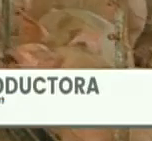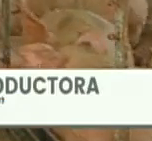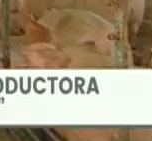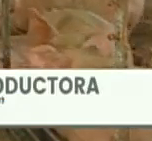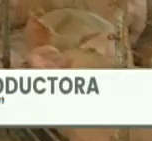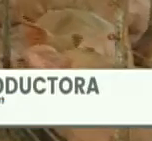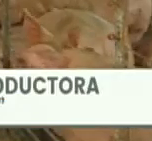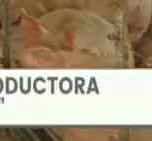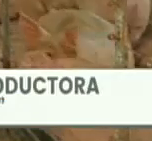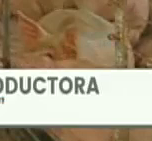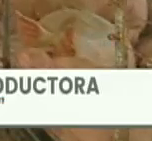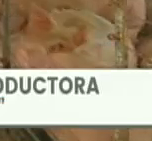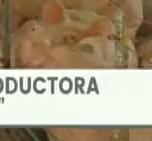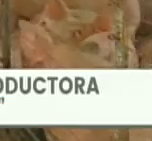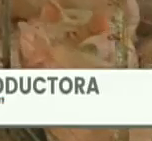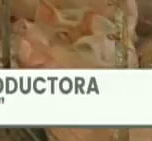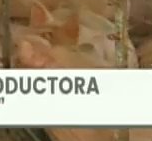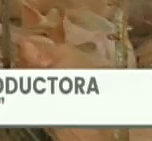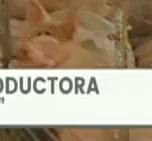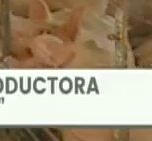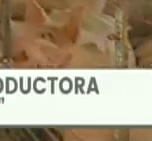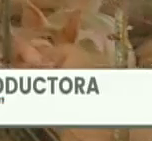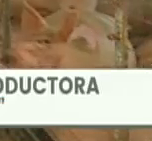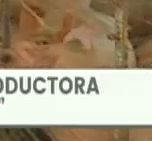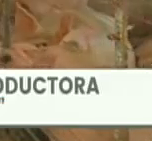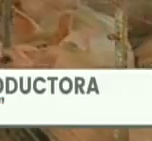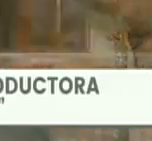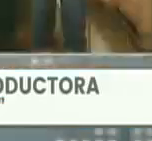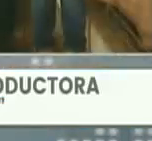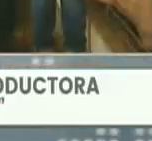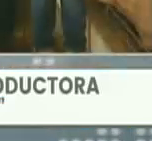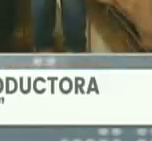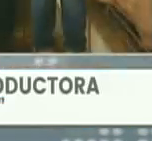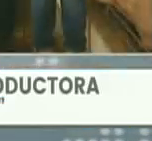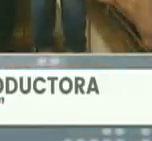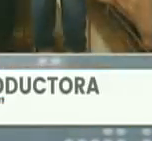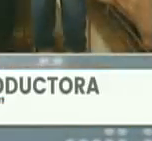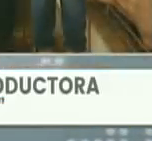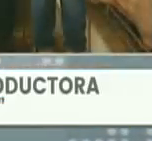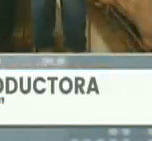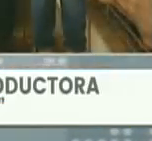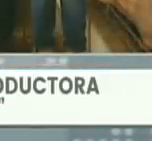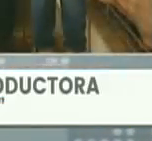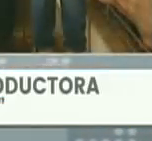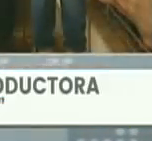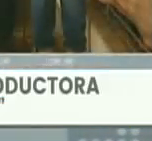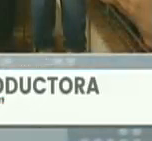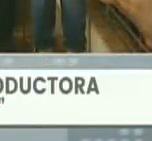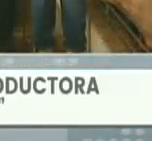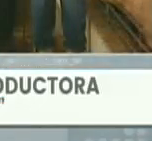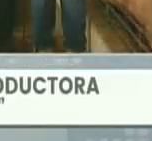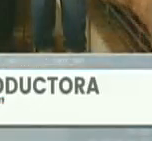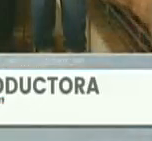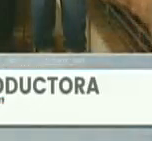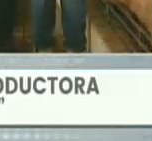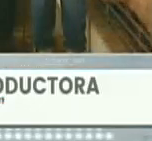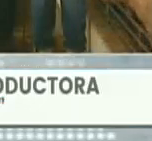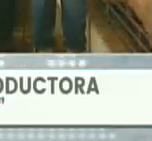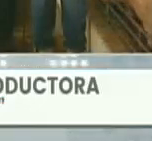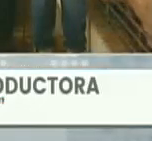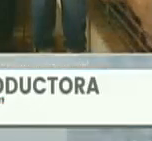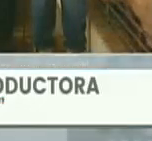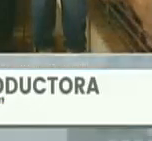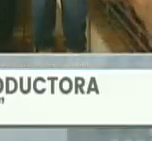en la producción y también en el aseguramiento de la calidad. No por ser alimentos para animales, deja de tener